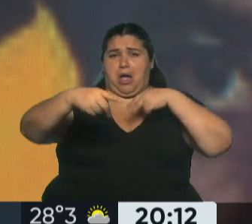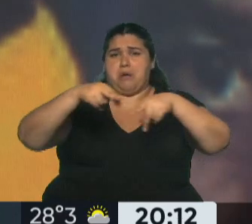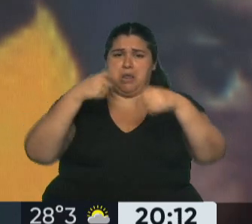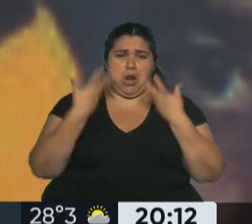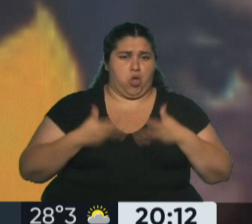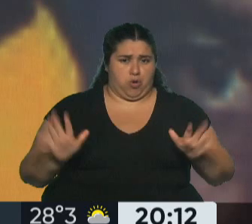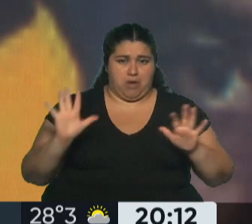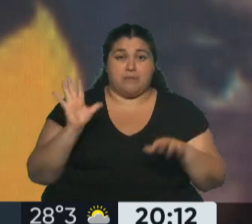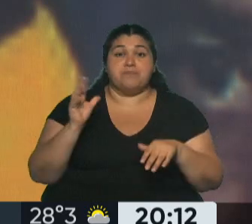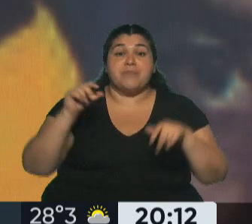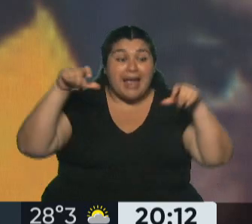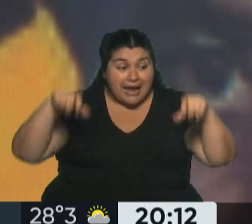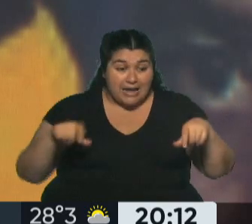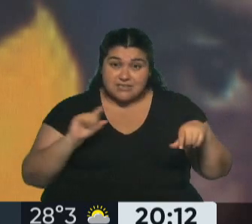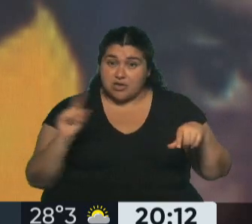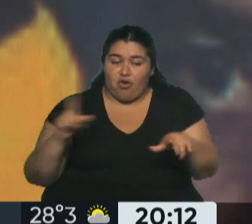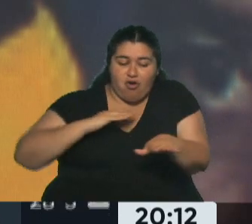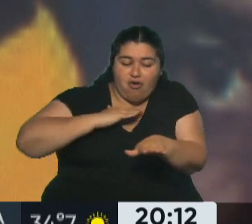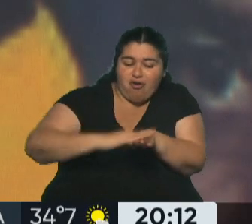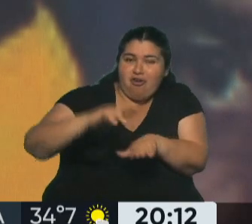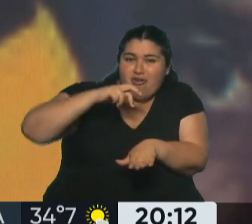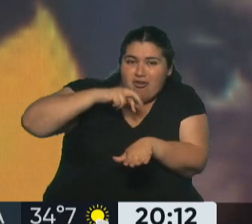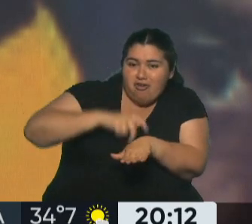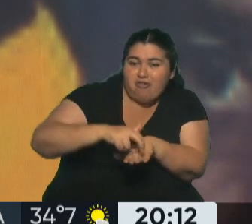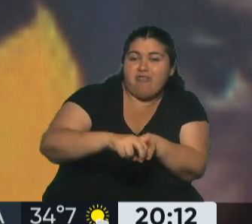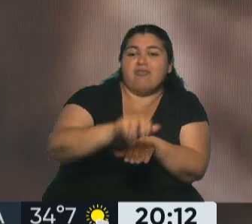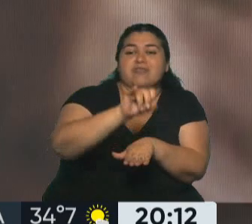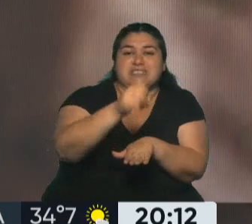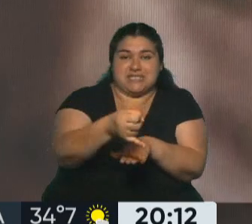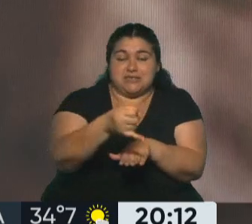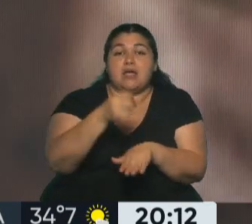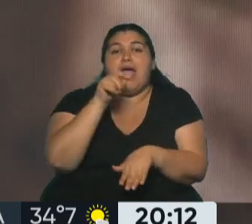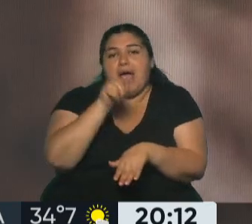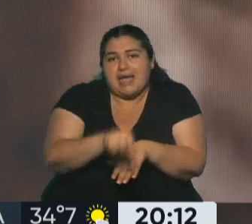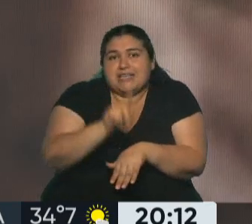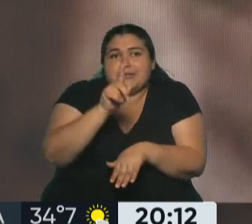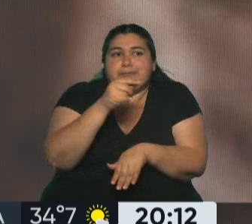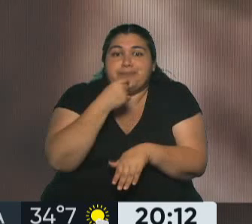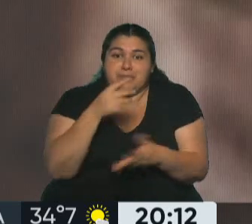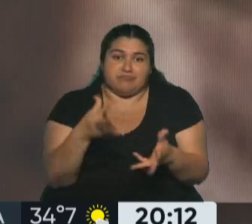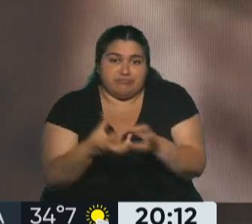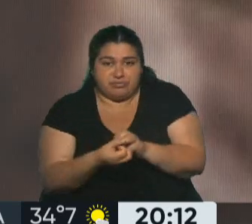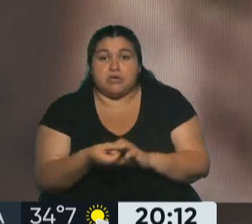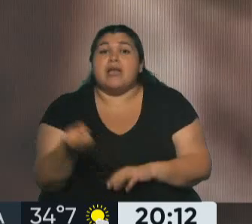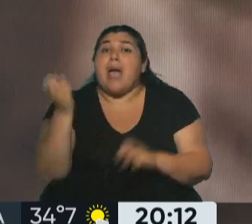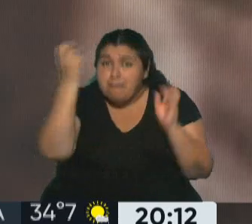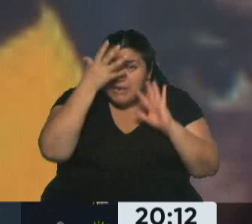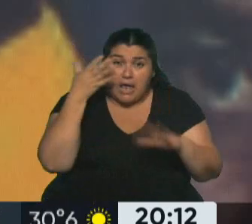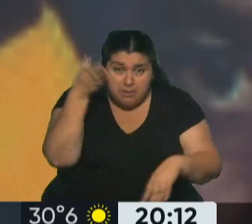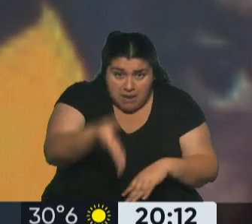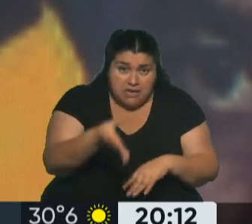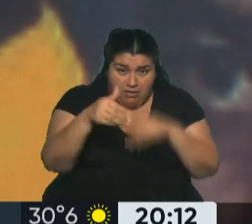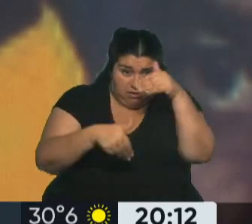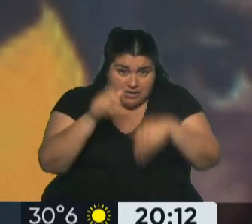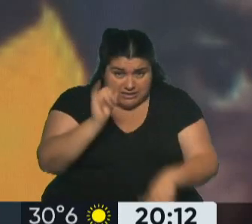se camina sobre el campo de juego sino sobre una plaqueta que está a centímetros Pero esto genera un deterioro lógico mile el presidente va va mañana a votar se